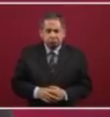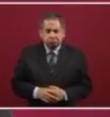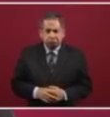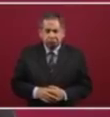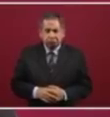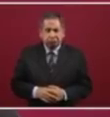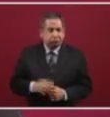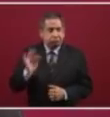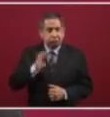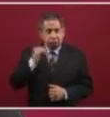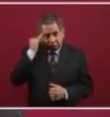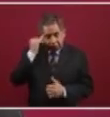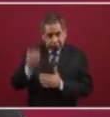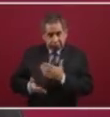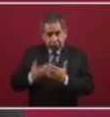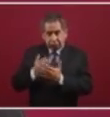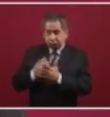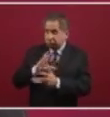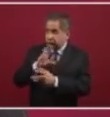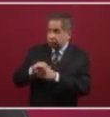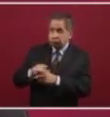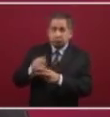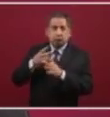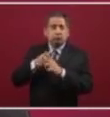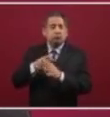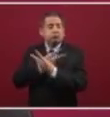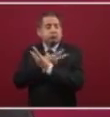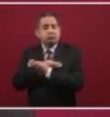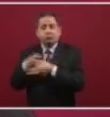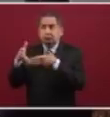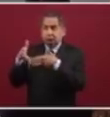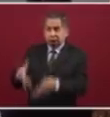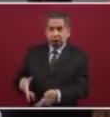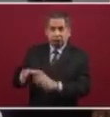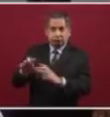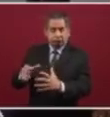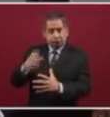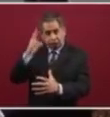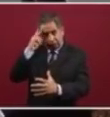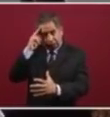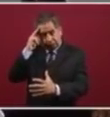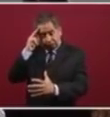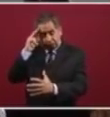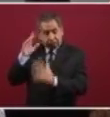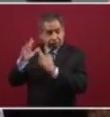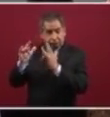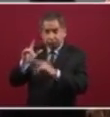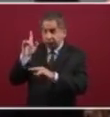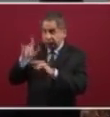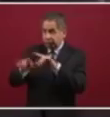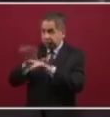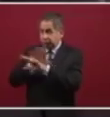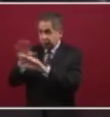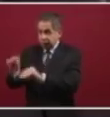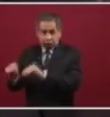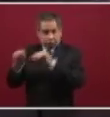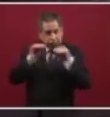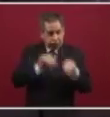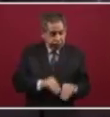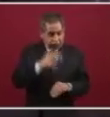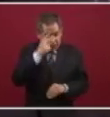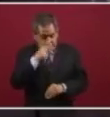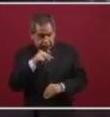si se planteara traer los restos de Porfirio Díaz, siempre y